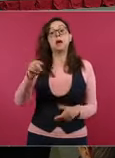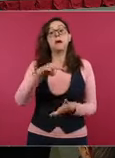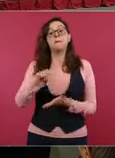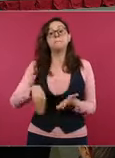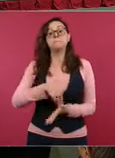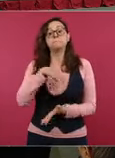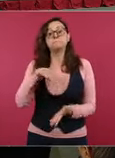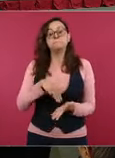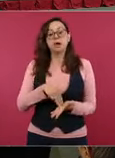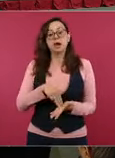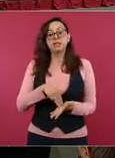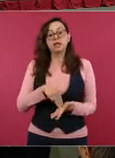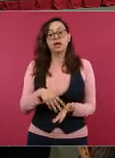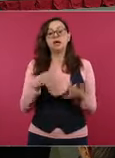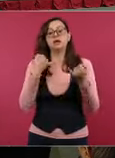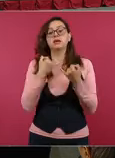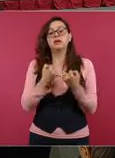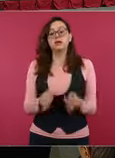se inauguró